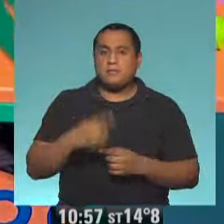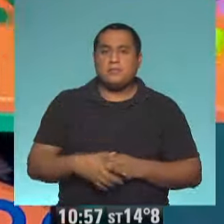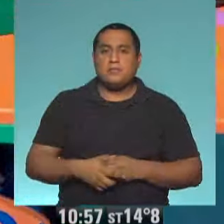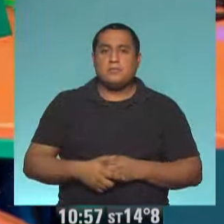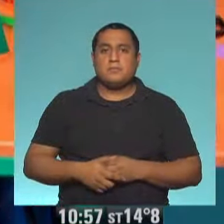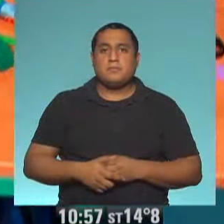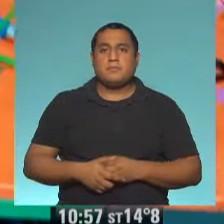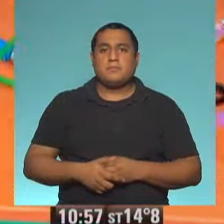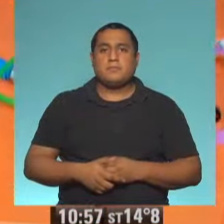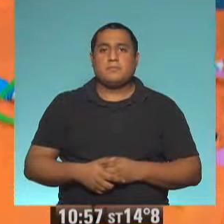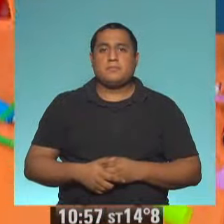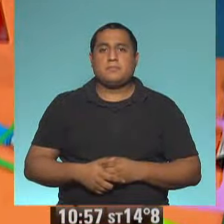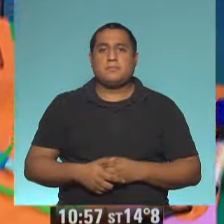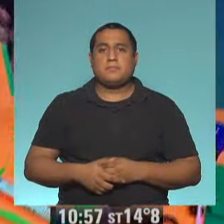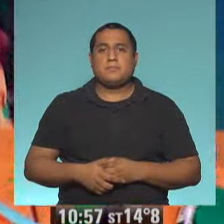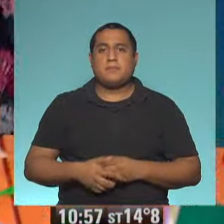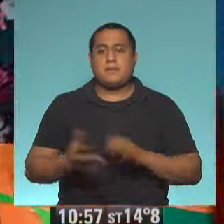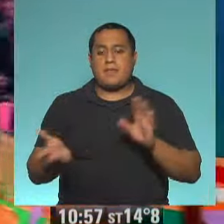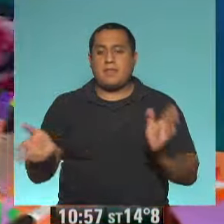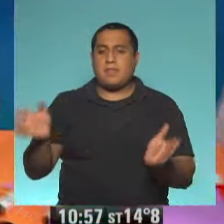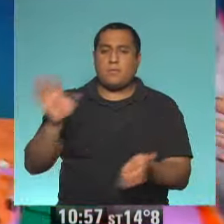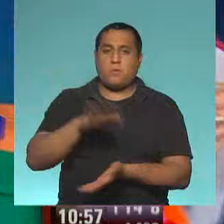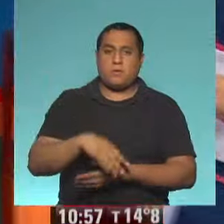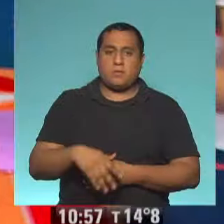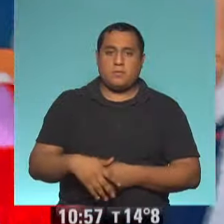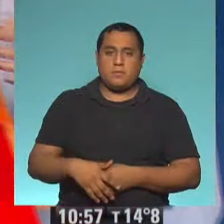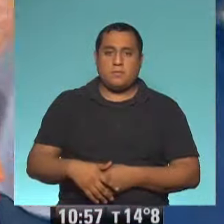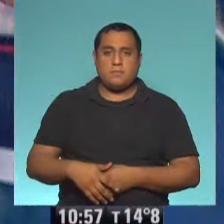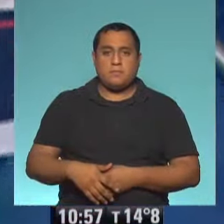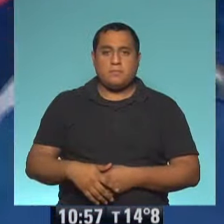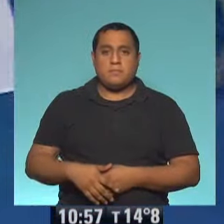Con cinta. Con cinta. Sí, dalo, a ver si lo damos. Lo damos vuelta. La vuelta un segundo. Vuelta.